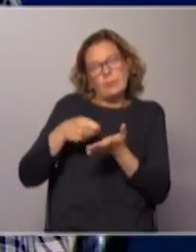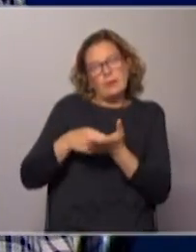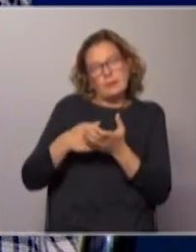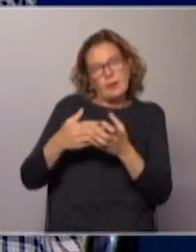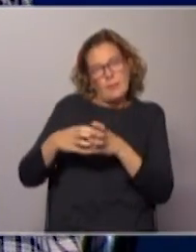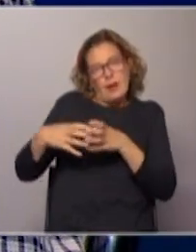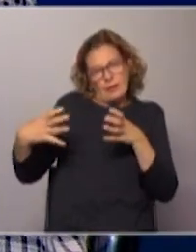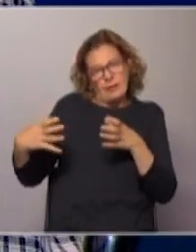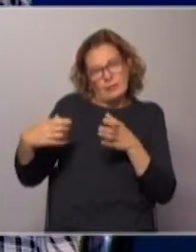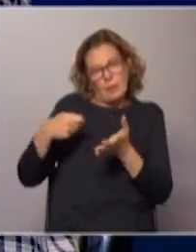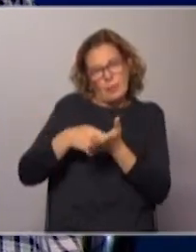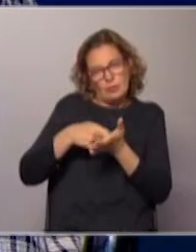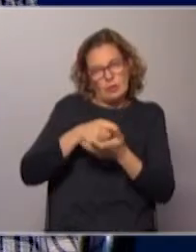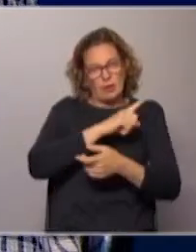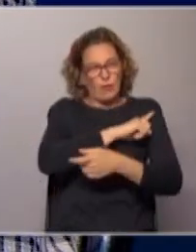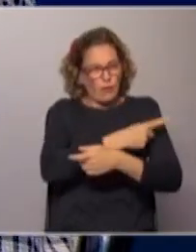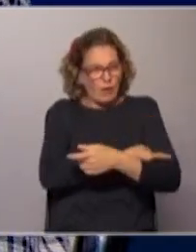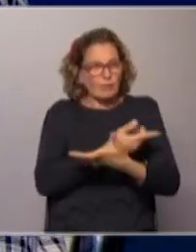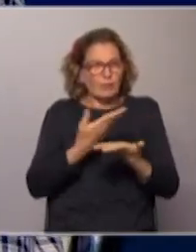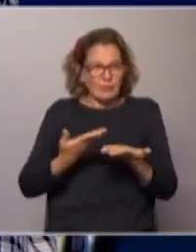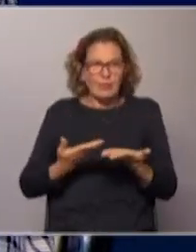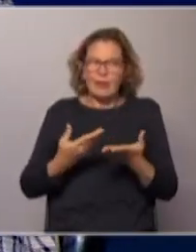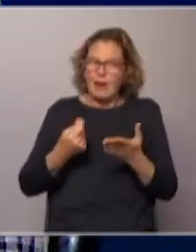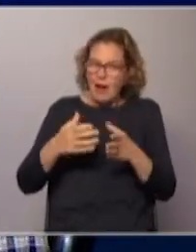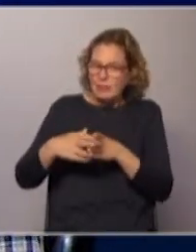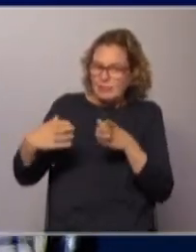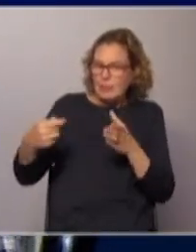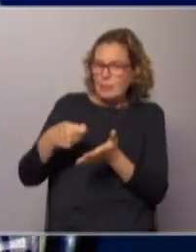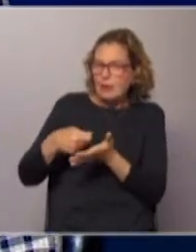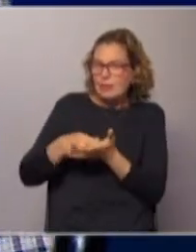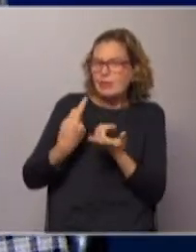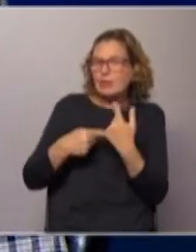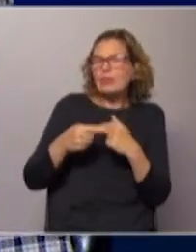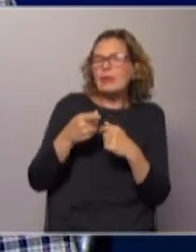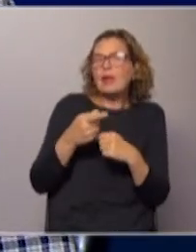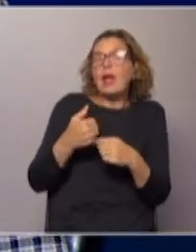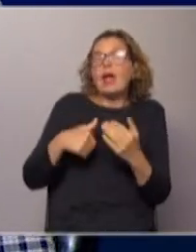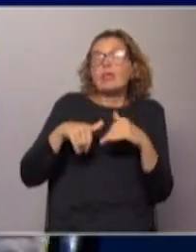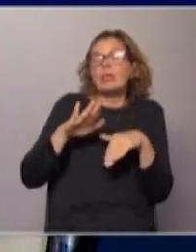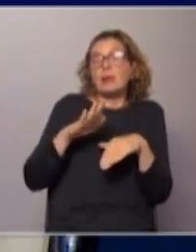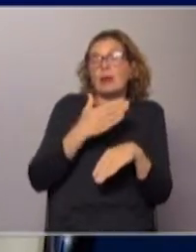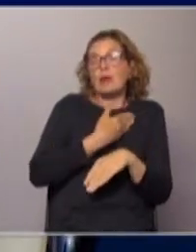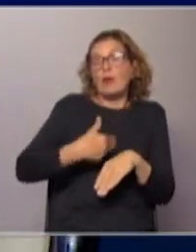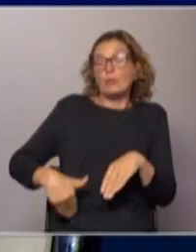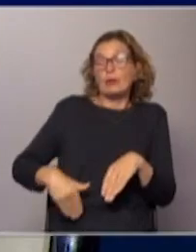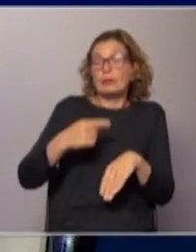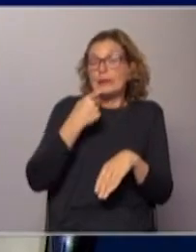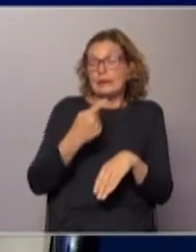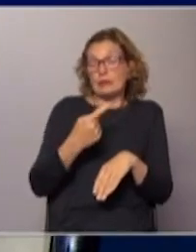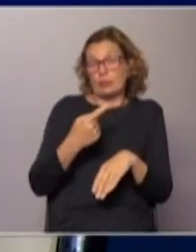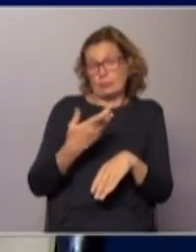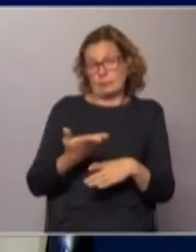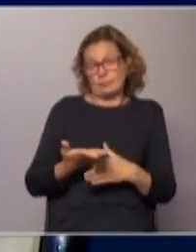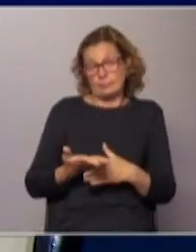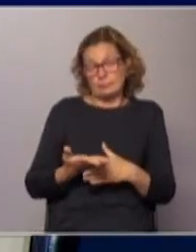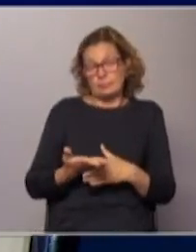bastante grande el monto de refuerzos es bastante grande y bueno y además este el gobierno ha dicho porque esto lo ha